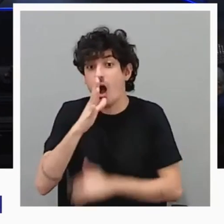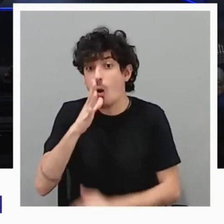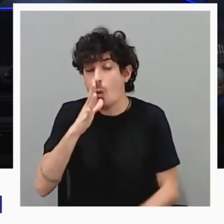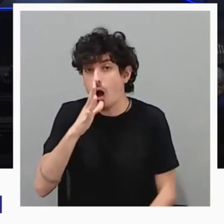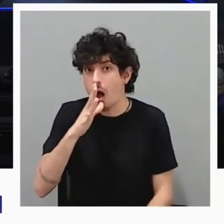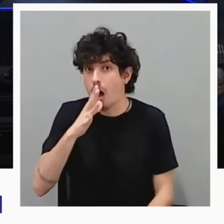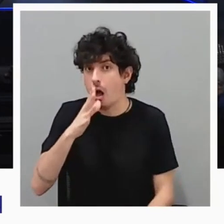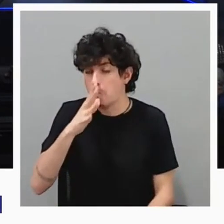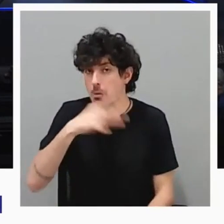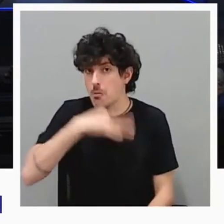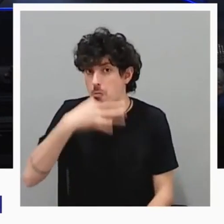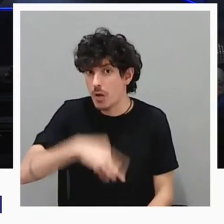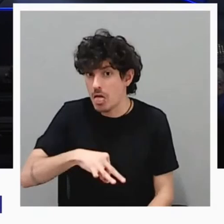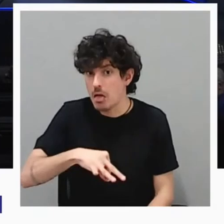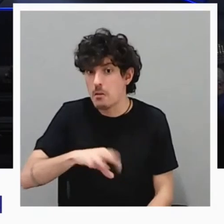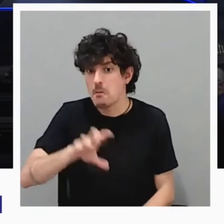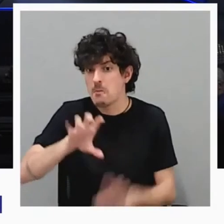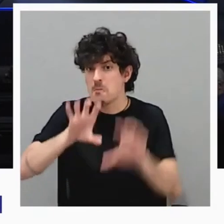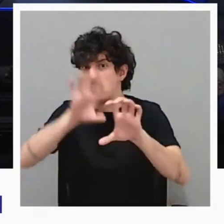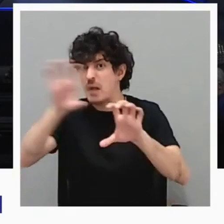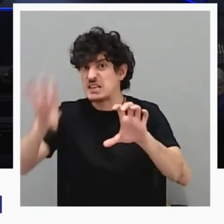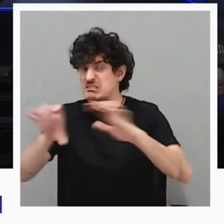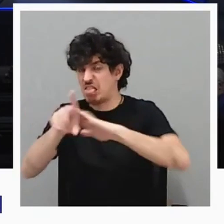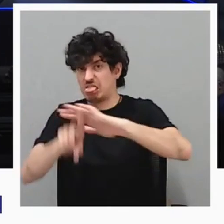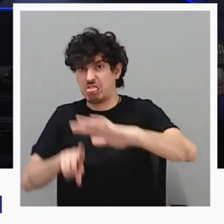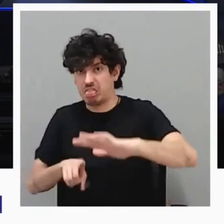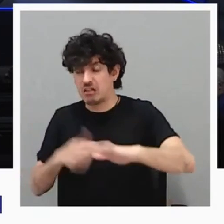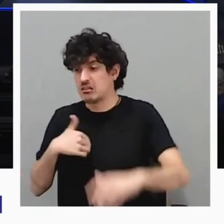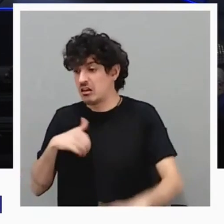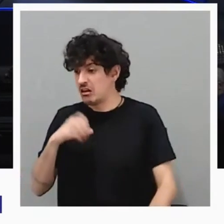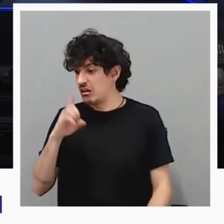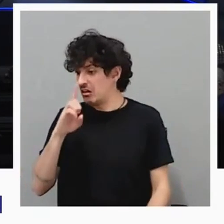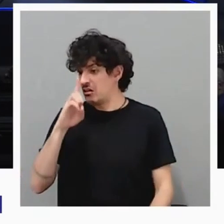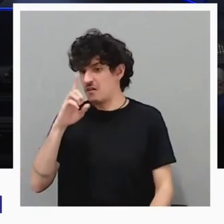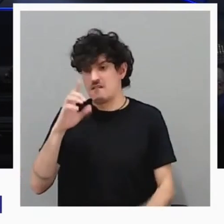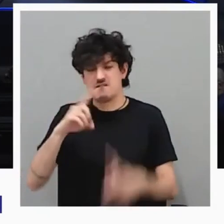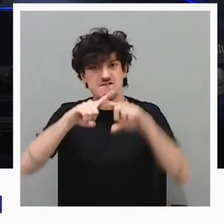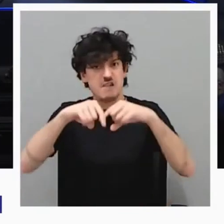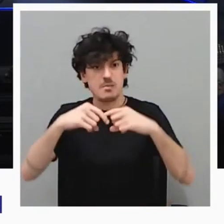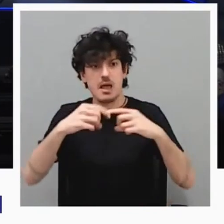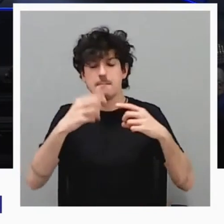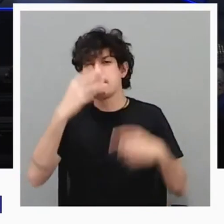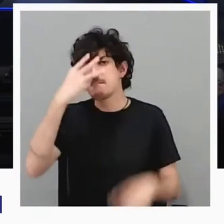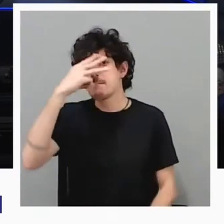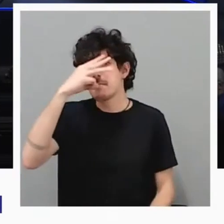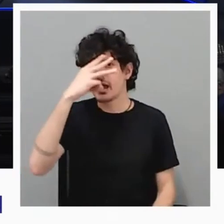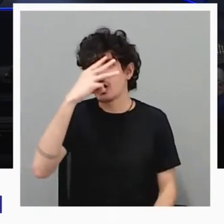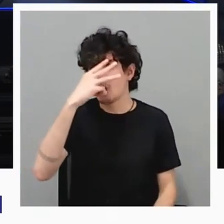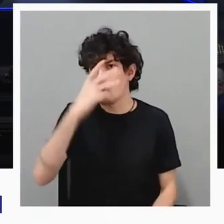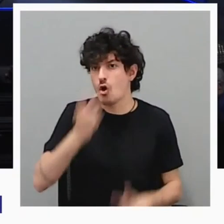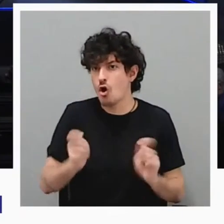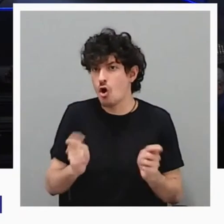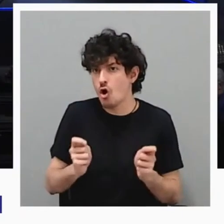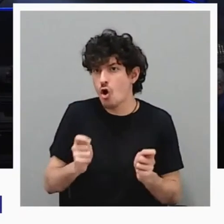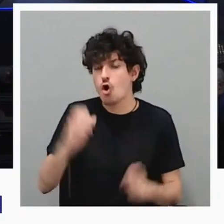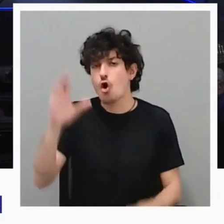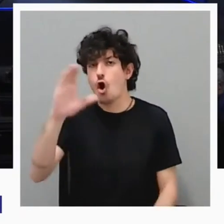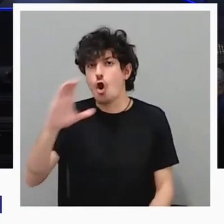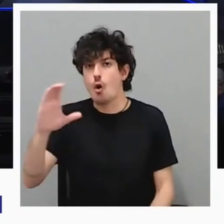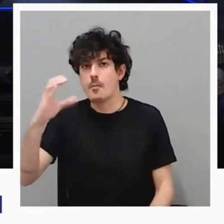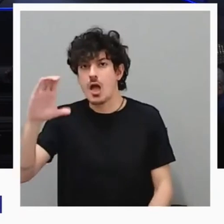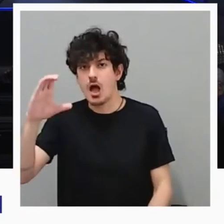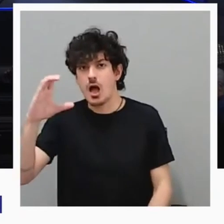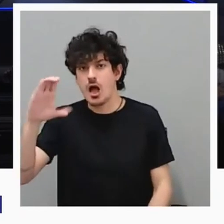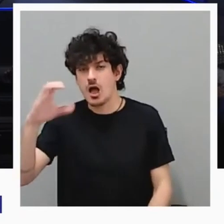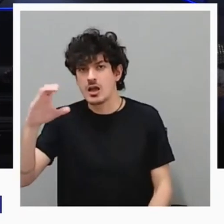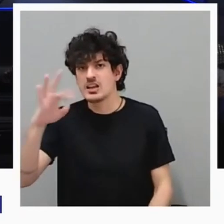bajos. En lo que llevamos de año hemos beneficiado a más de familias en México, Colombia y Tanzania. Tengo dos preguntas.